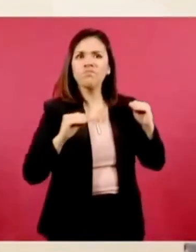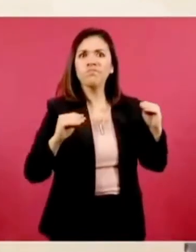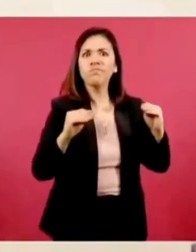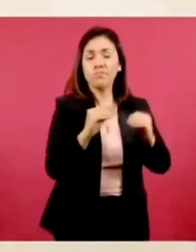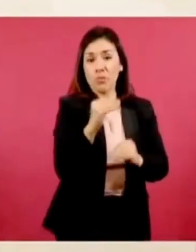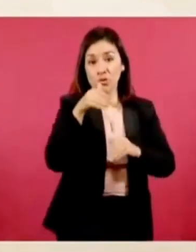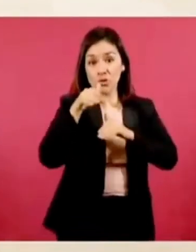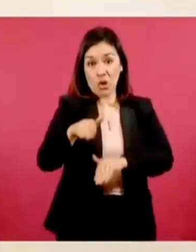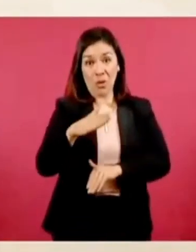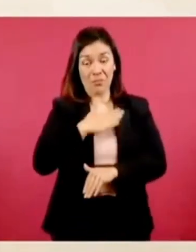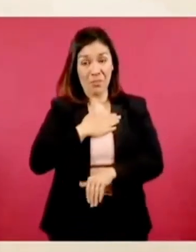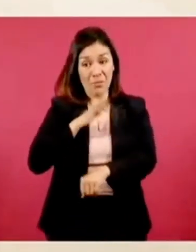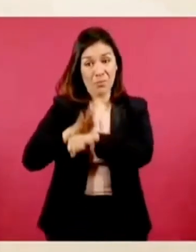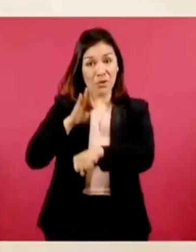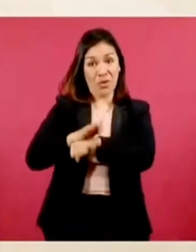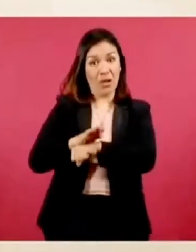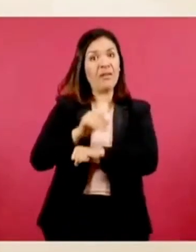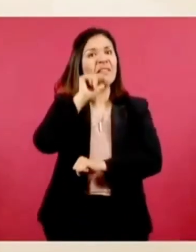a favor,